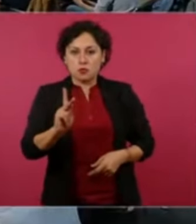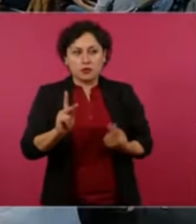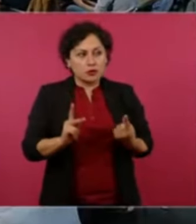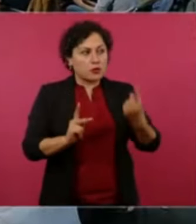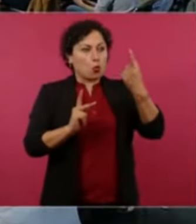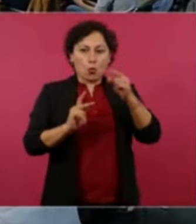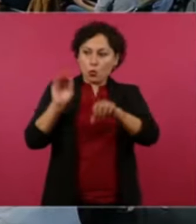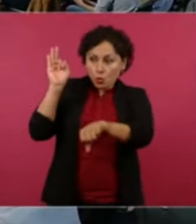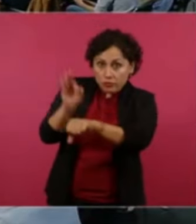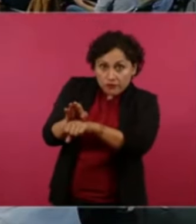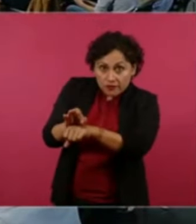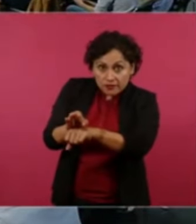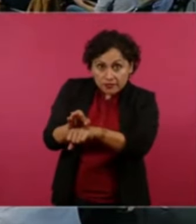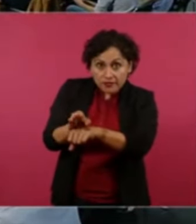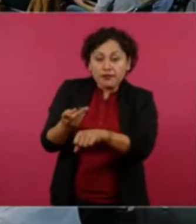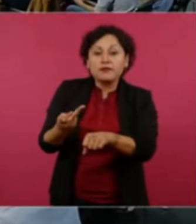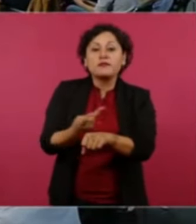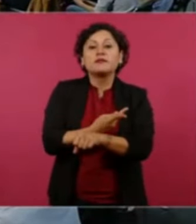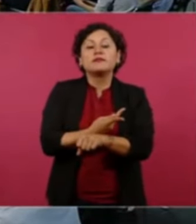se